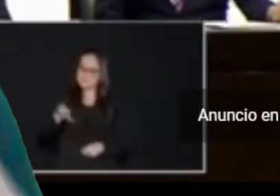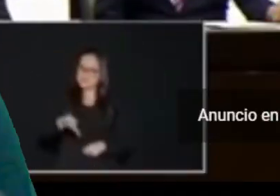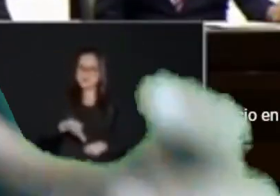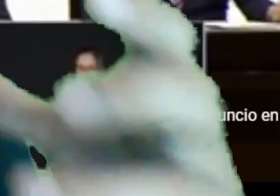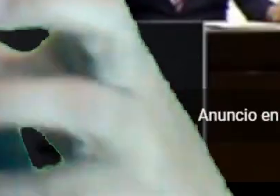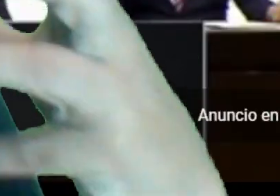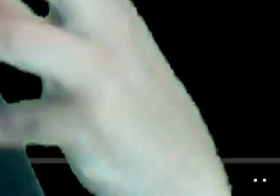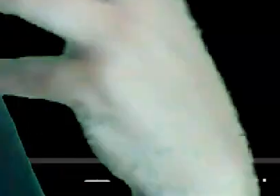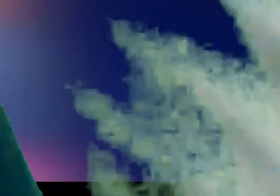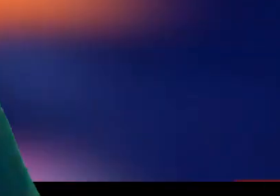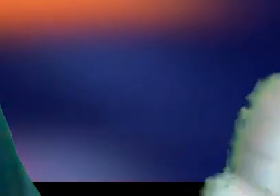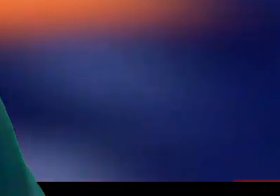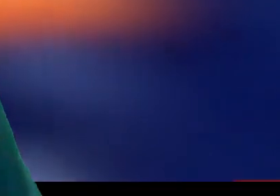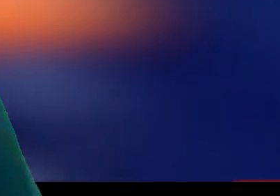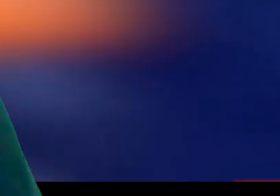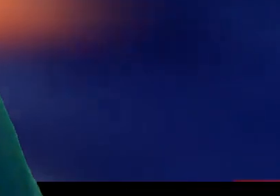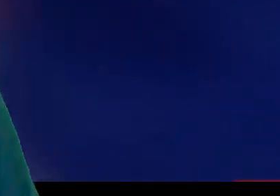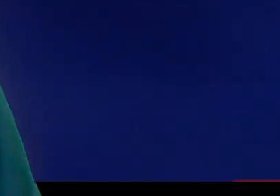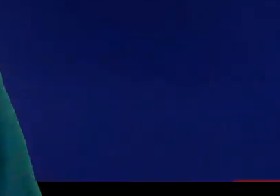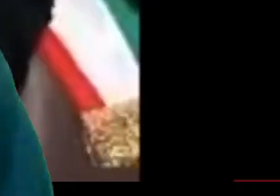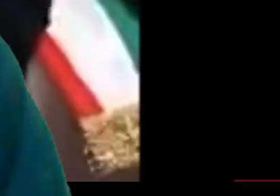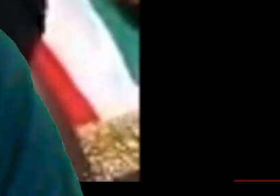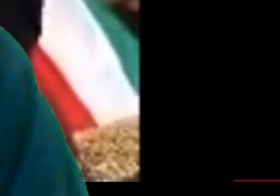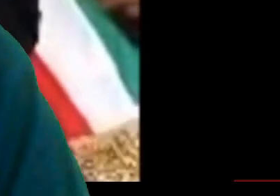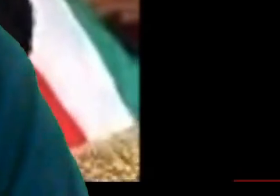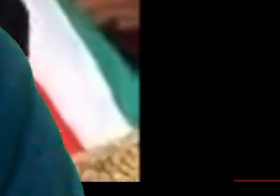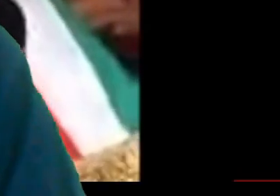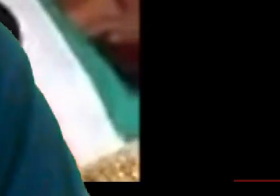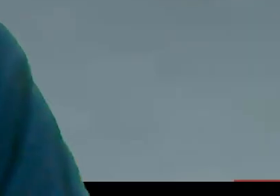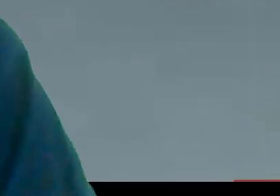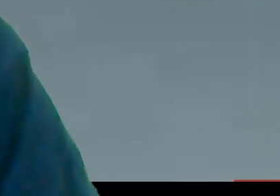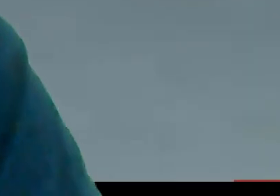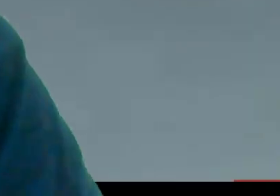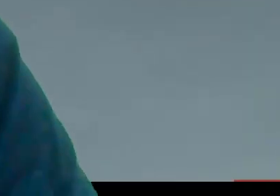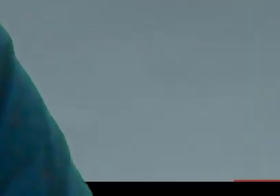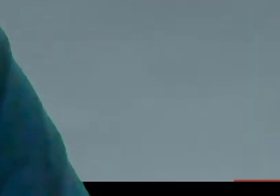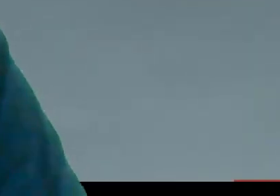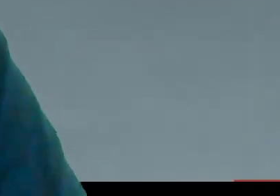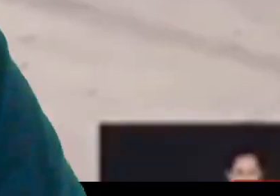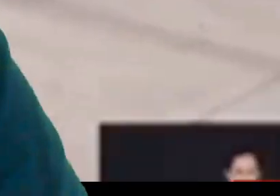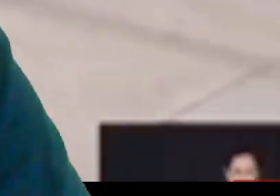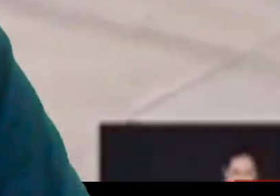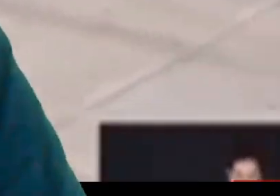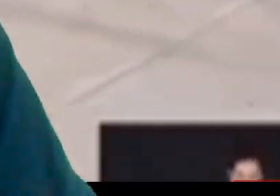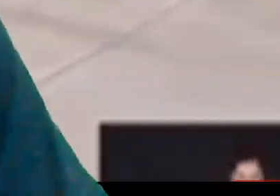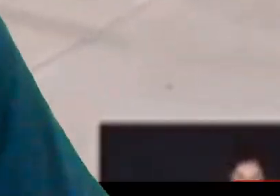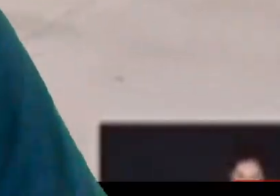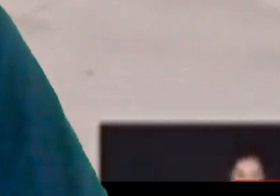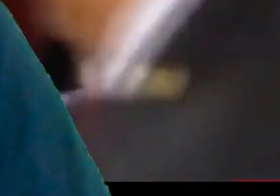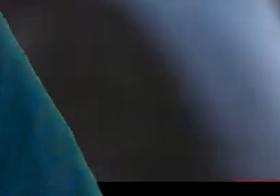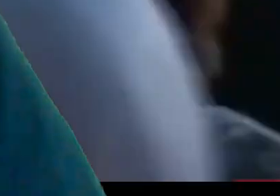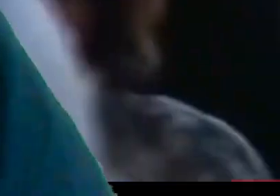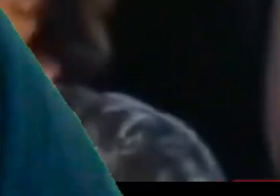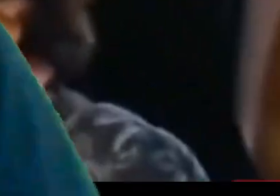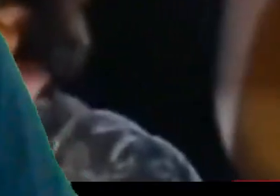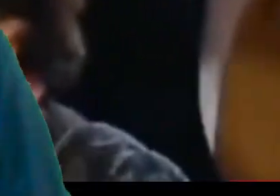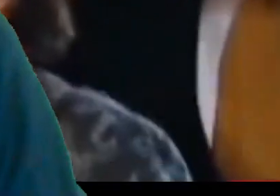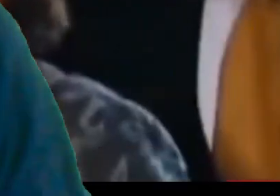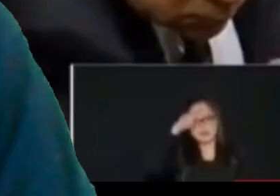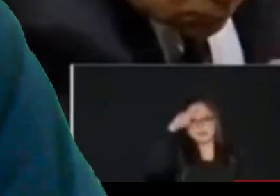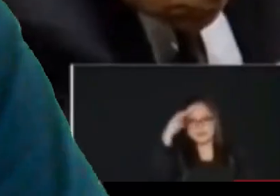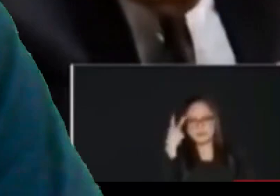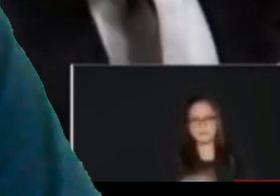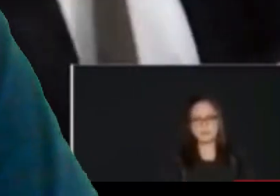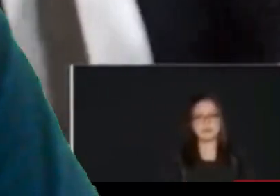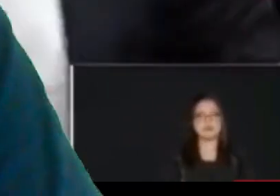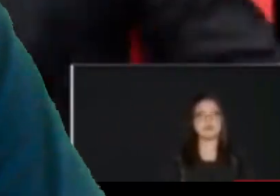suficiente gasolina para lo que era la cantidad de vehículos que se mueven en la ciudad. Y corrió